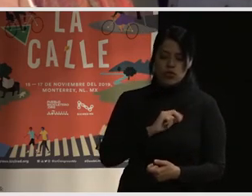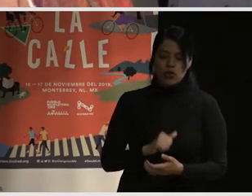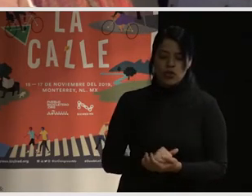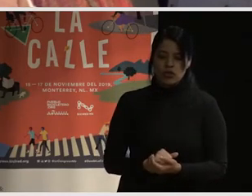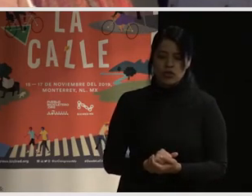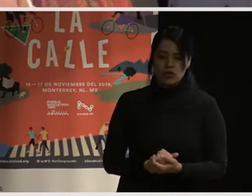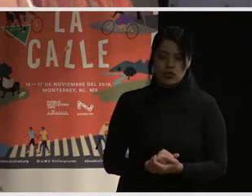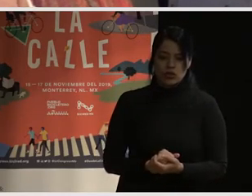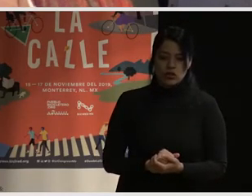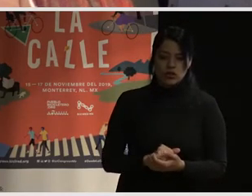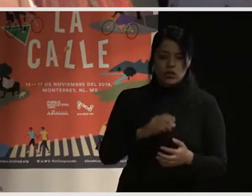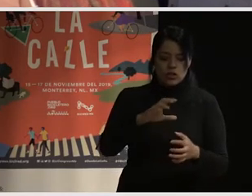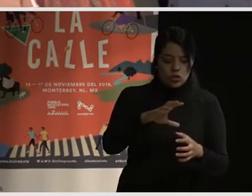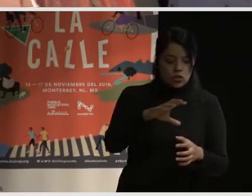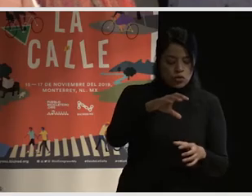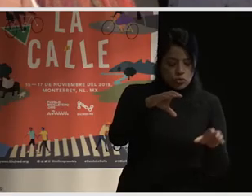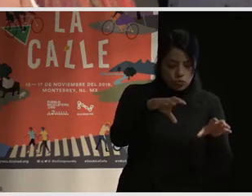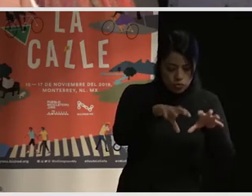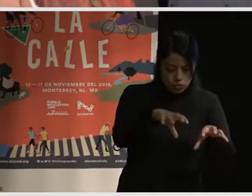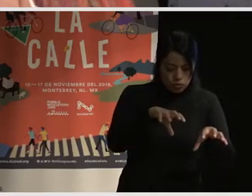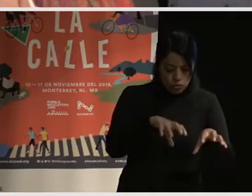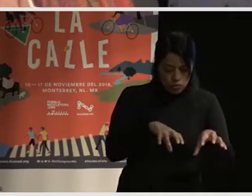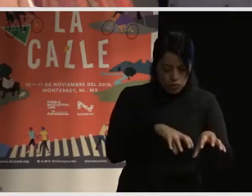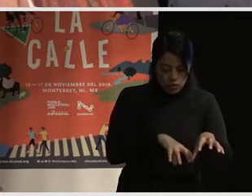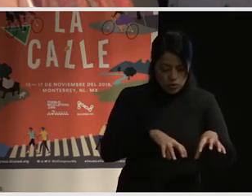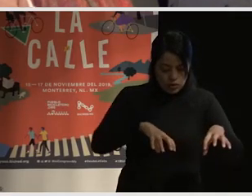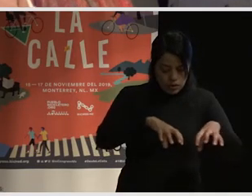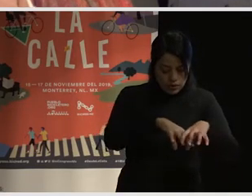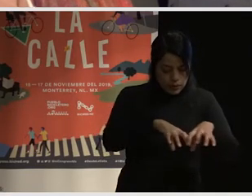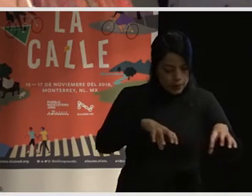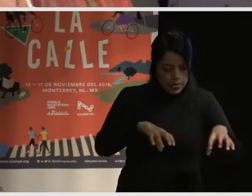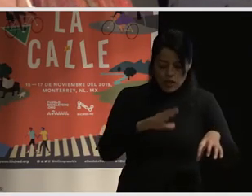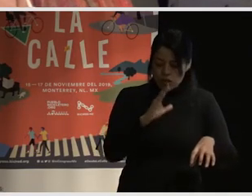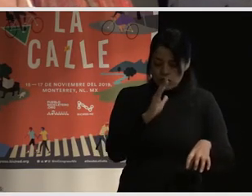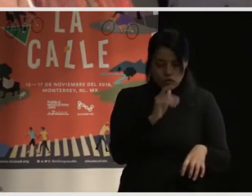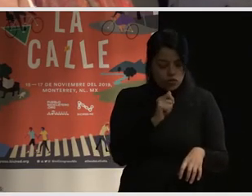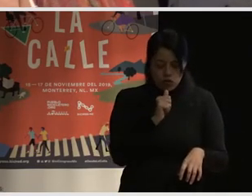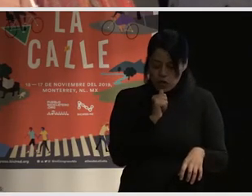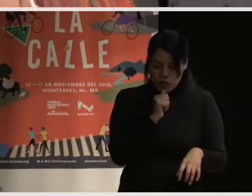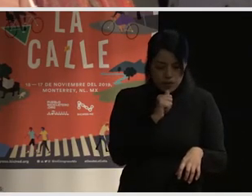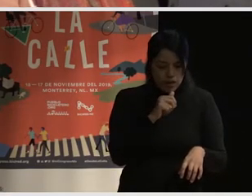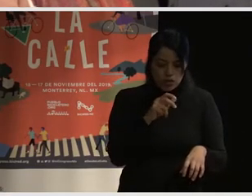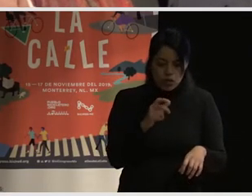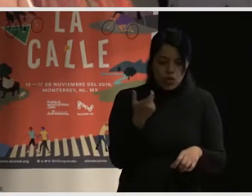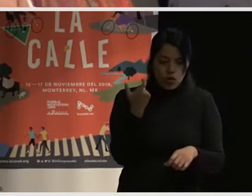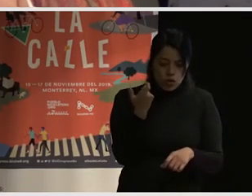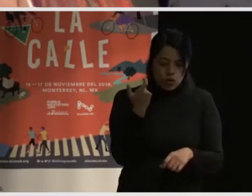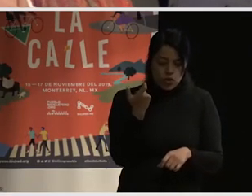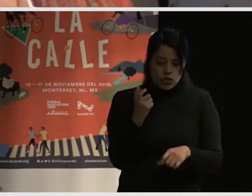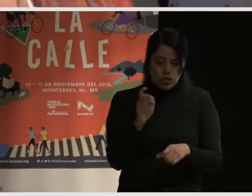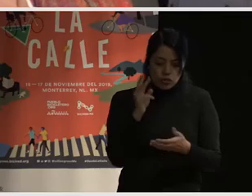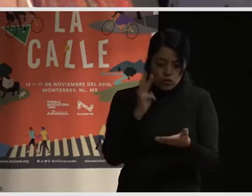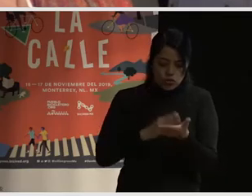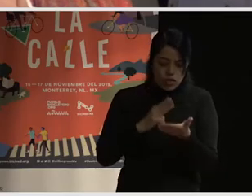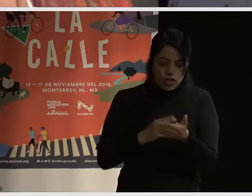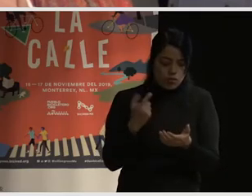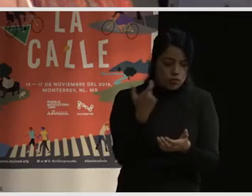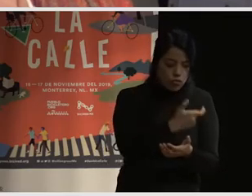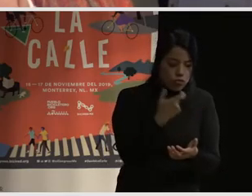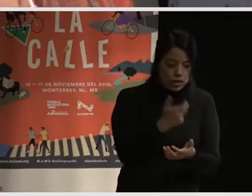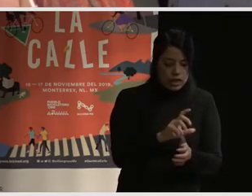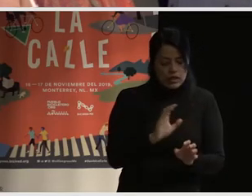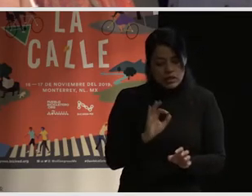un una metrópoli entonces por lo tanto no hemos llegado a ese punto pero sí reconozco que dentro de los programas parciales puede haber